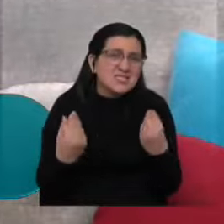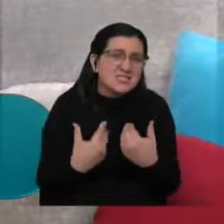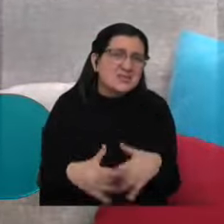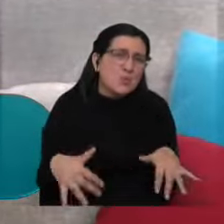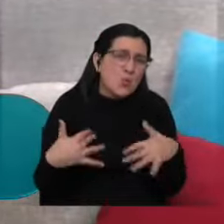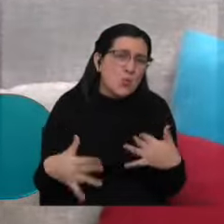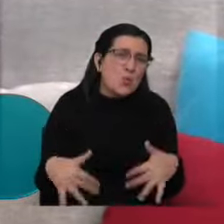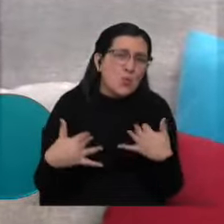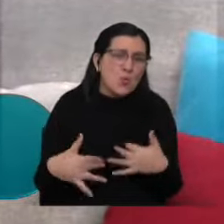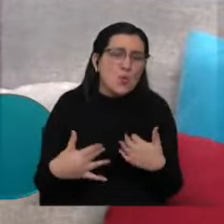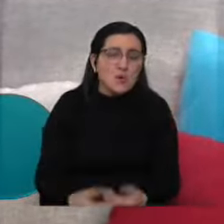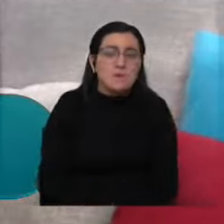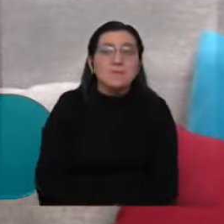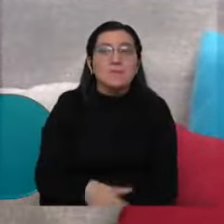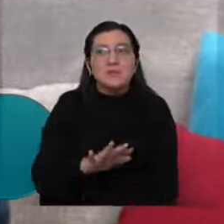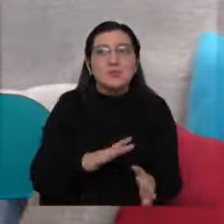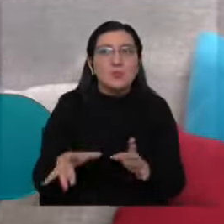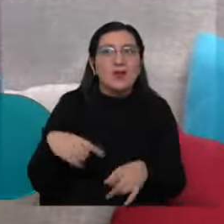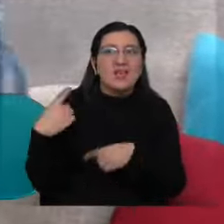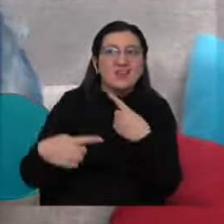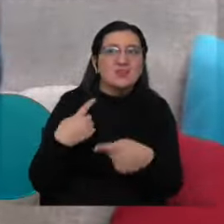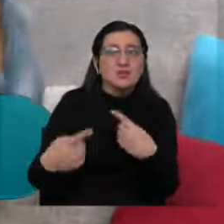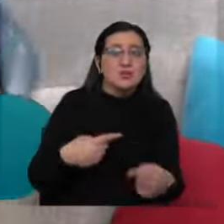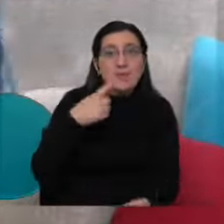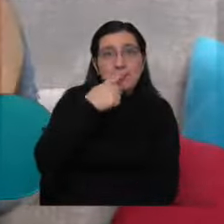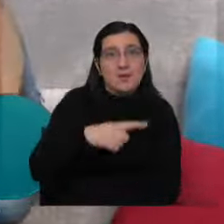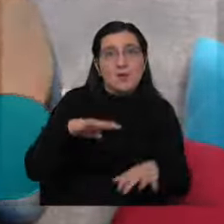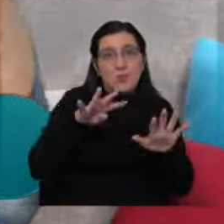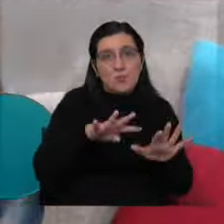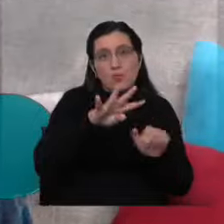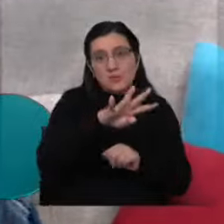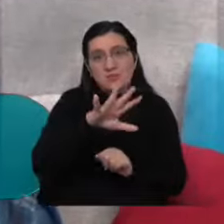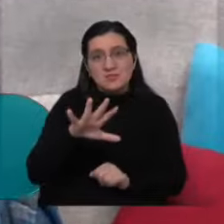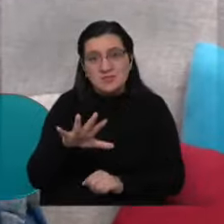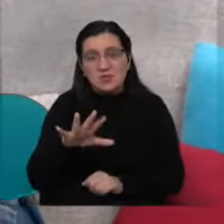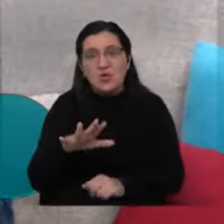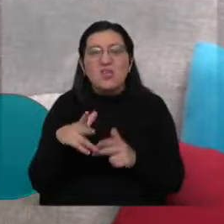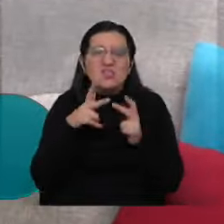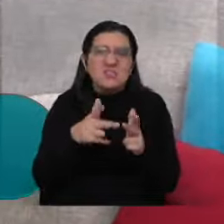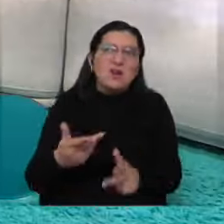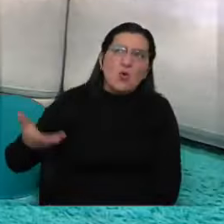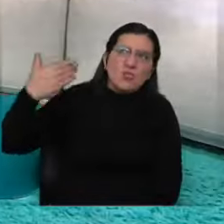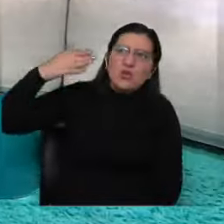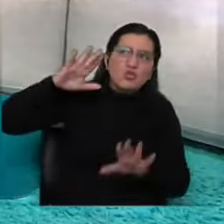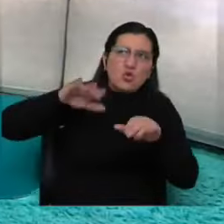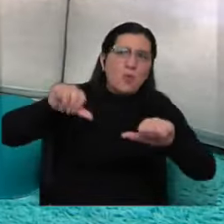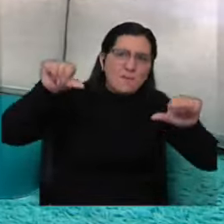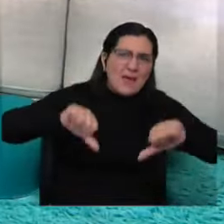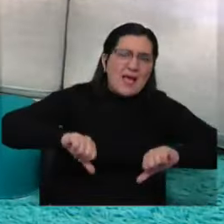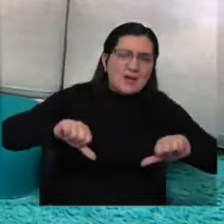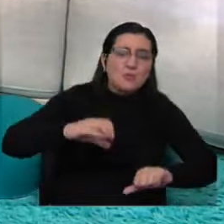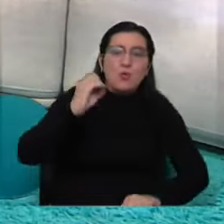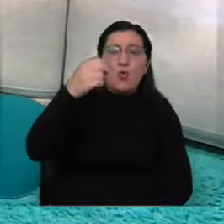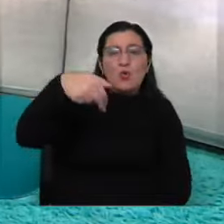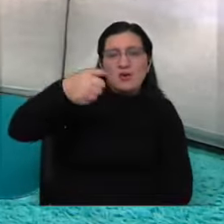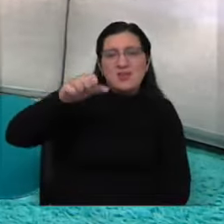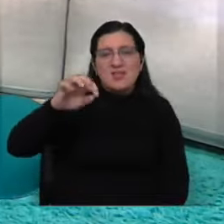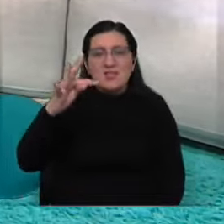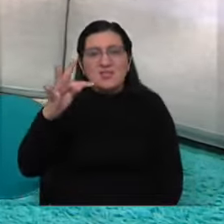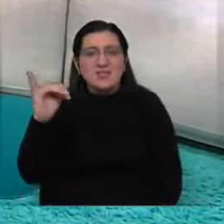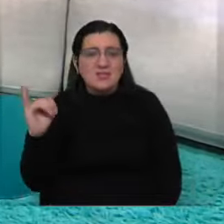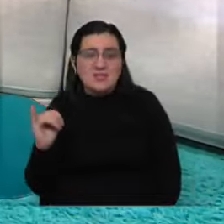Tec más con la generación del 45 quizá de los todo lo que est lo anterior estaba todo mal no O sea agarraban a onti como como maestro Bueno onti